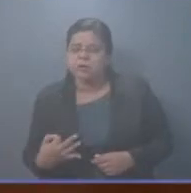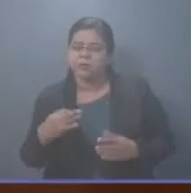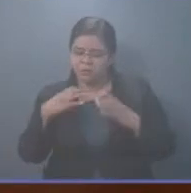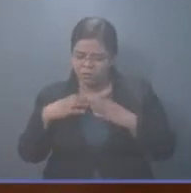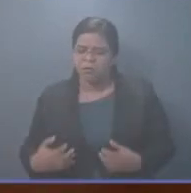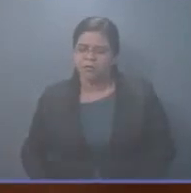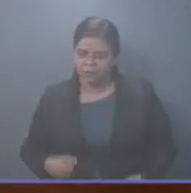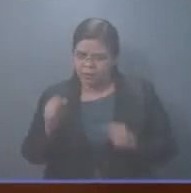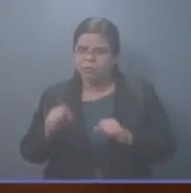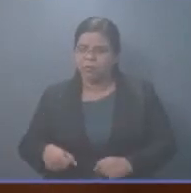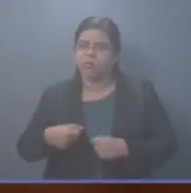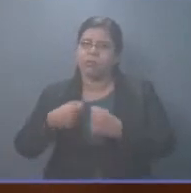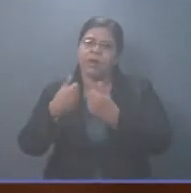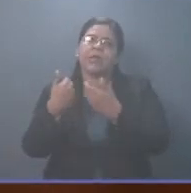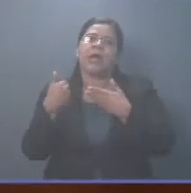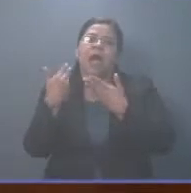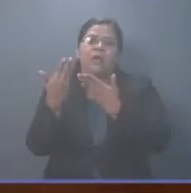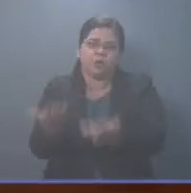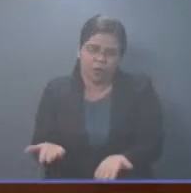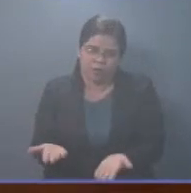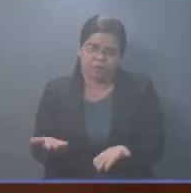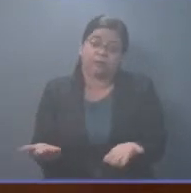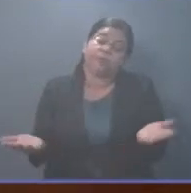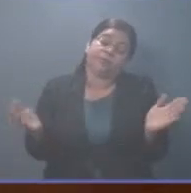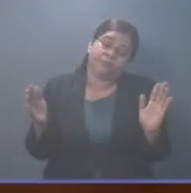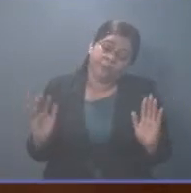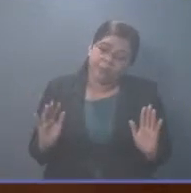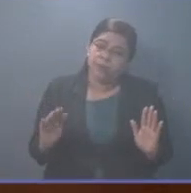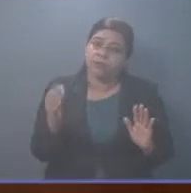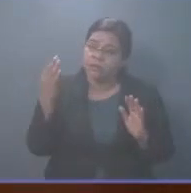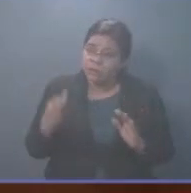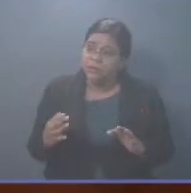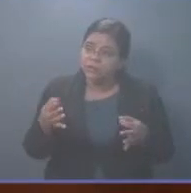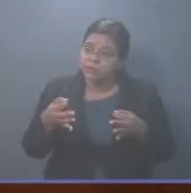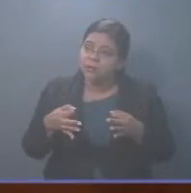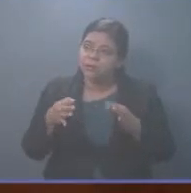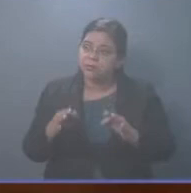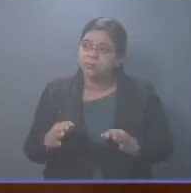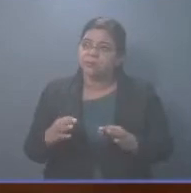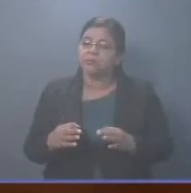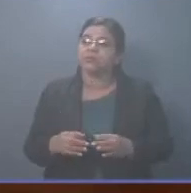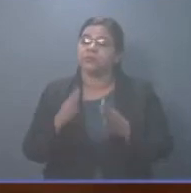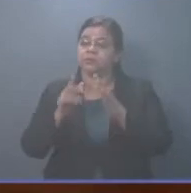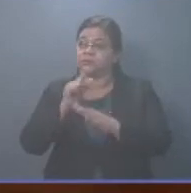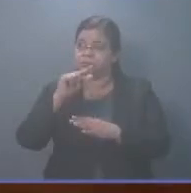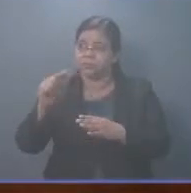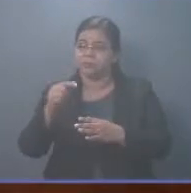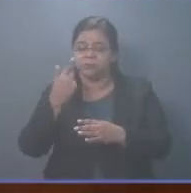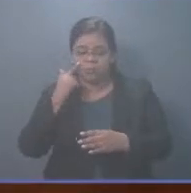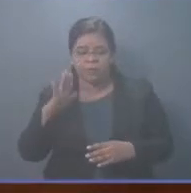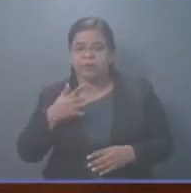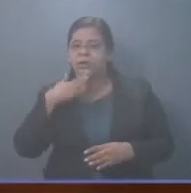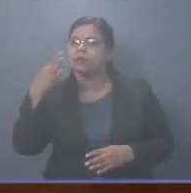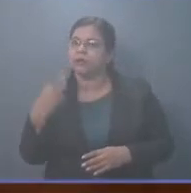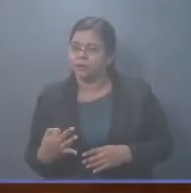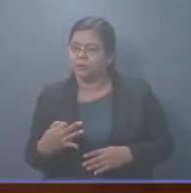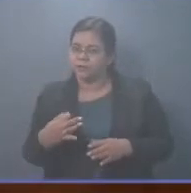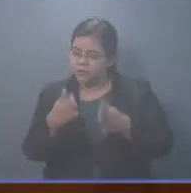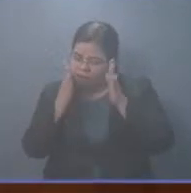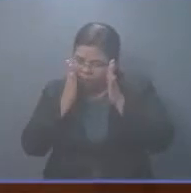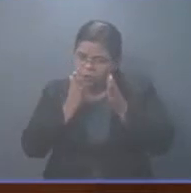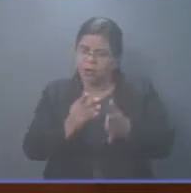pueda otorgar una especie de subsidio. Sin embargo, se deben crear mecanismos y entes competentes para verificar esta